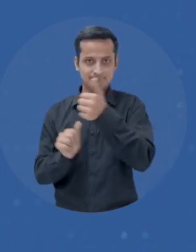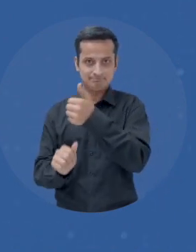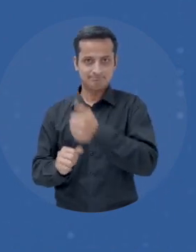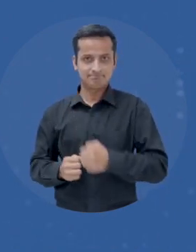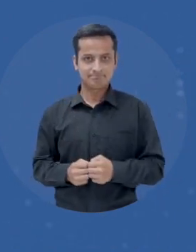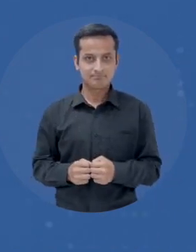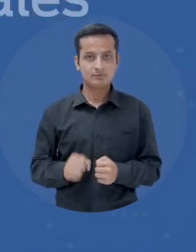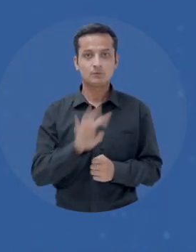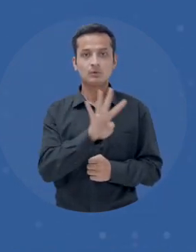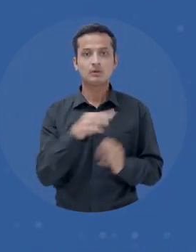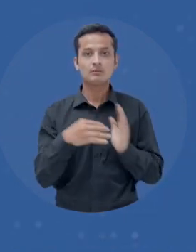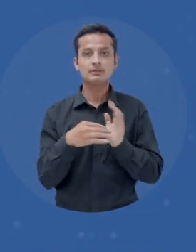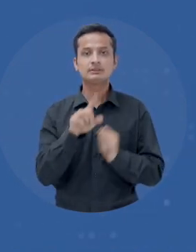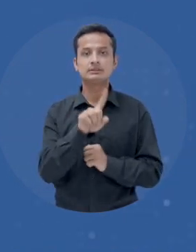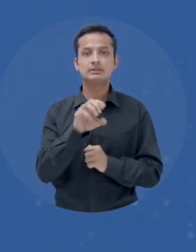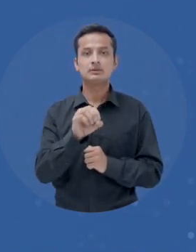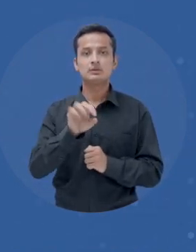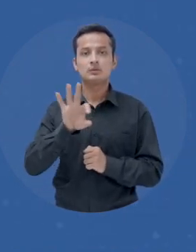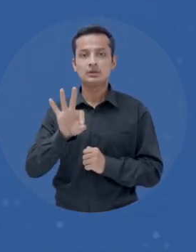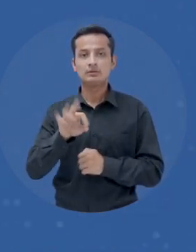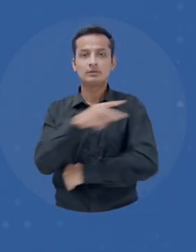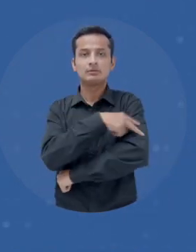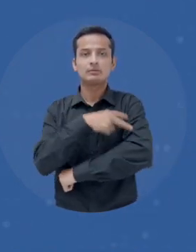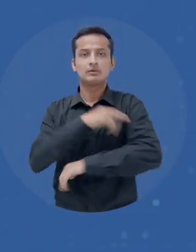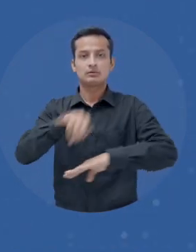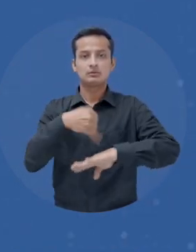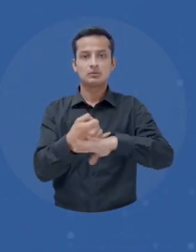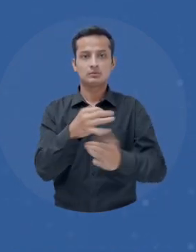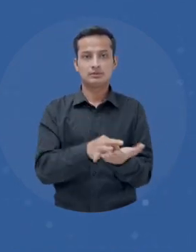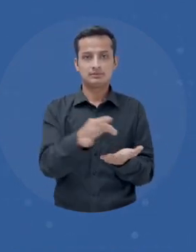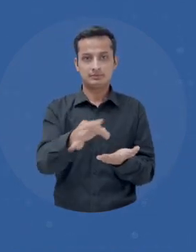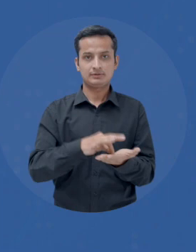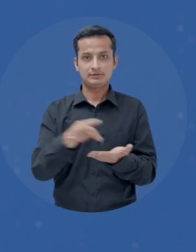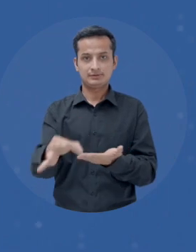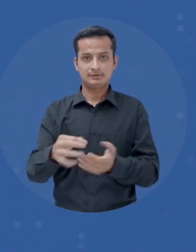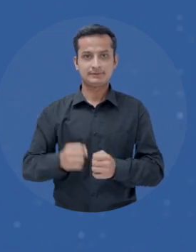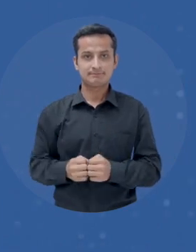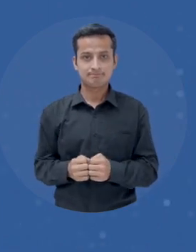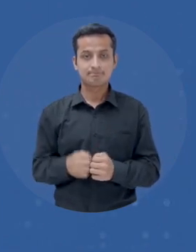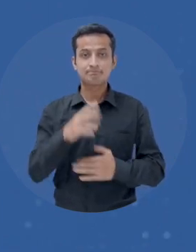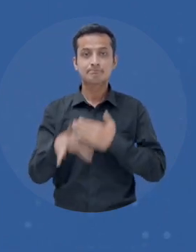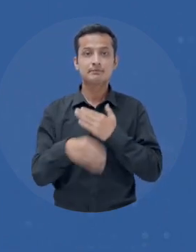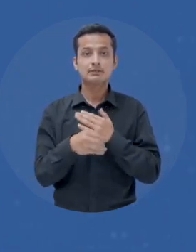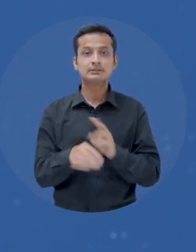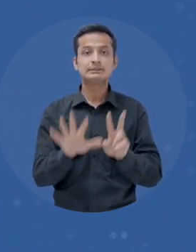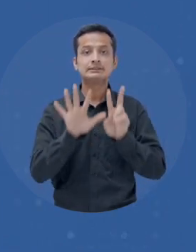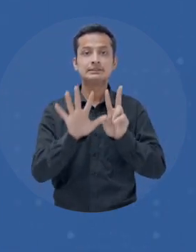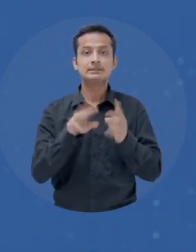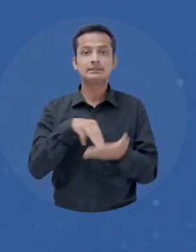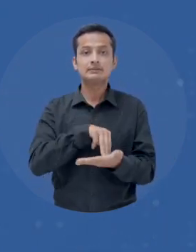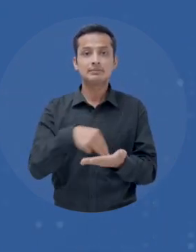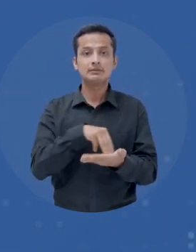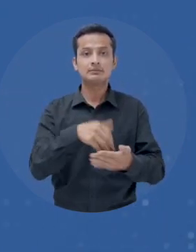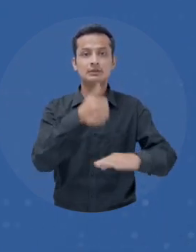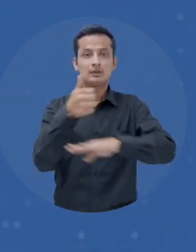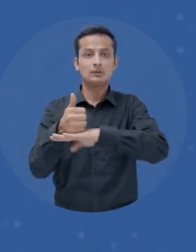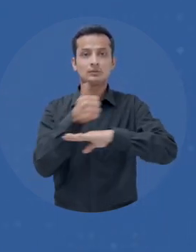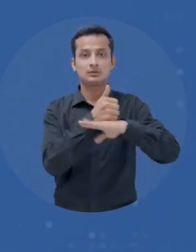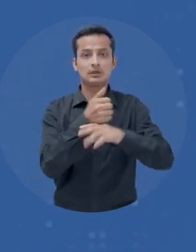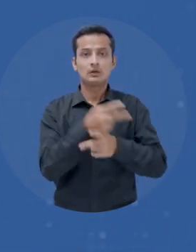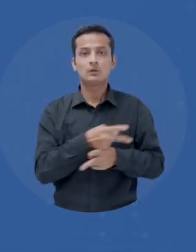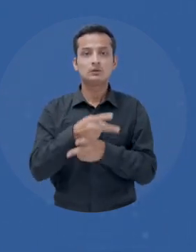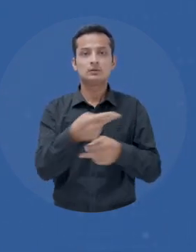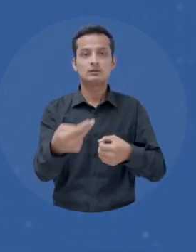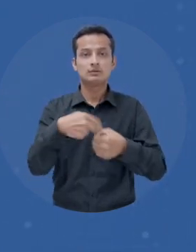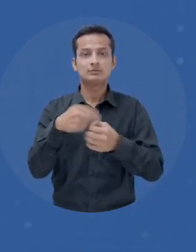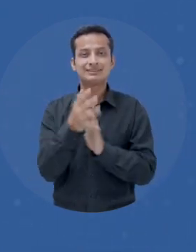respectivos suplentes, 4.109 vocales de juntas parroquiales rurales y 7 representantes al Consejo